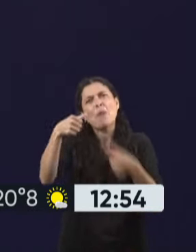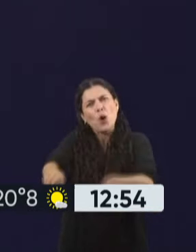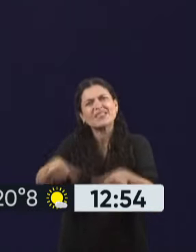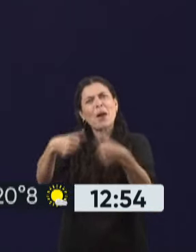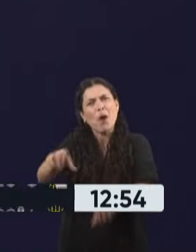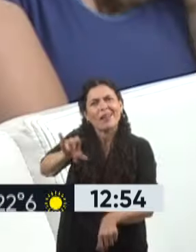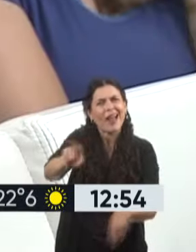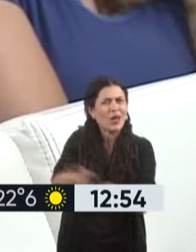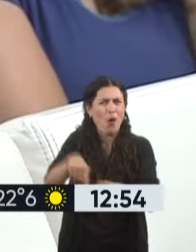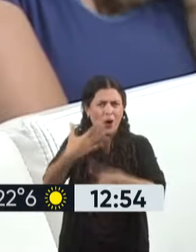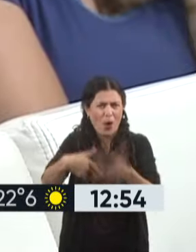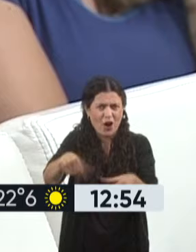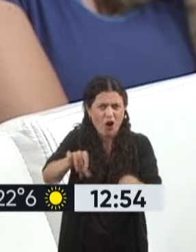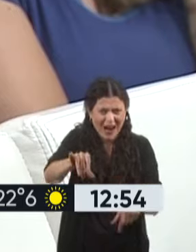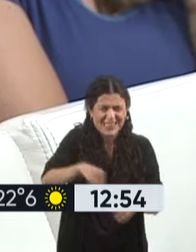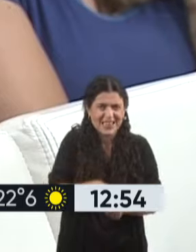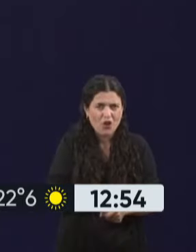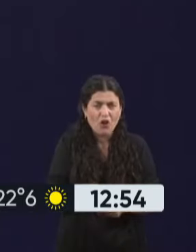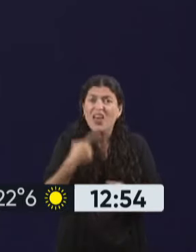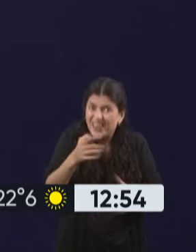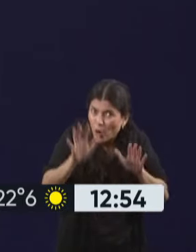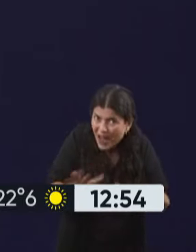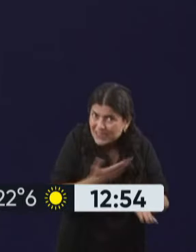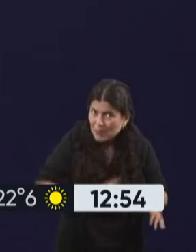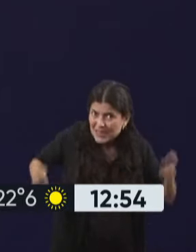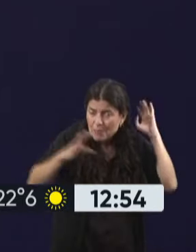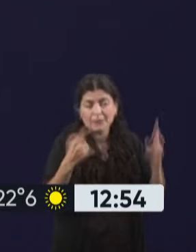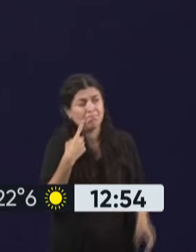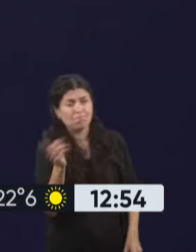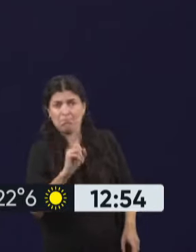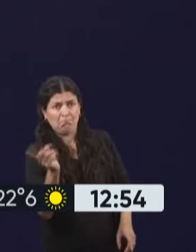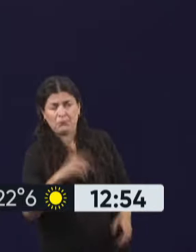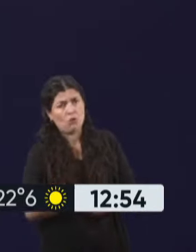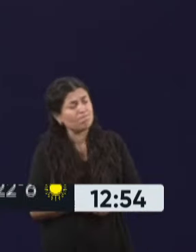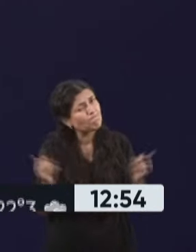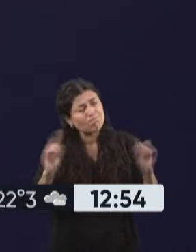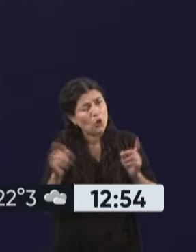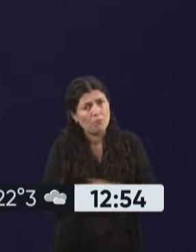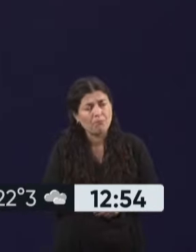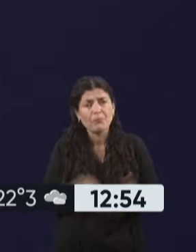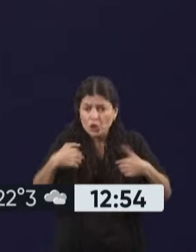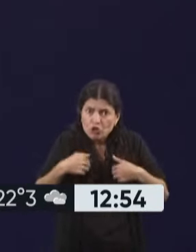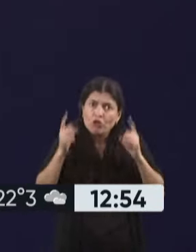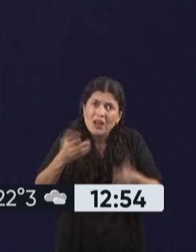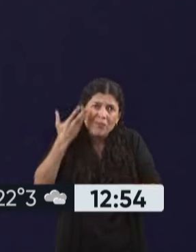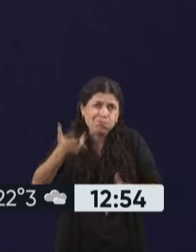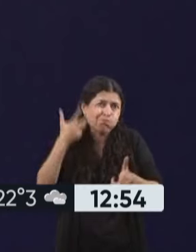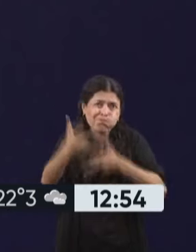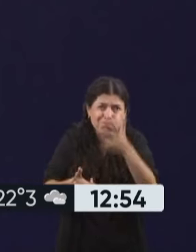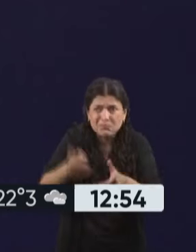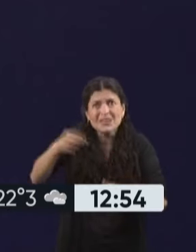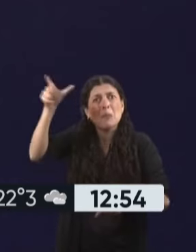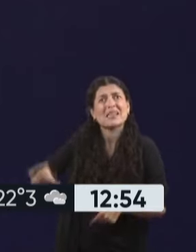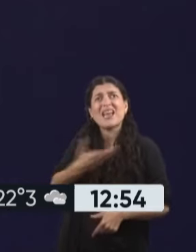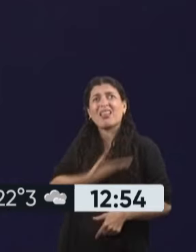había que hacer ninguna deducción. Bueno, lo expliqué yo, pero también lo explicó él